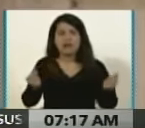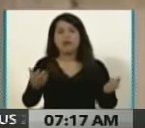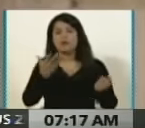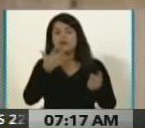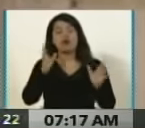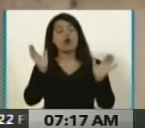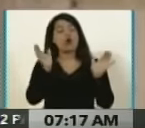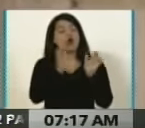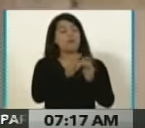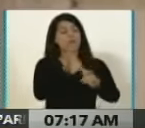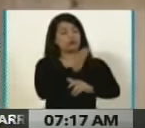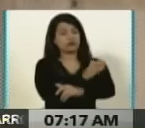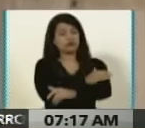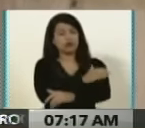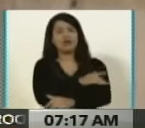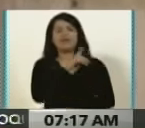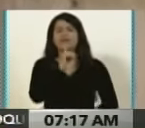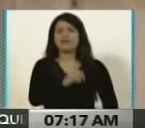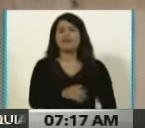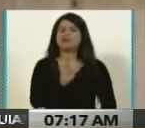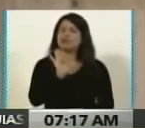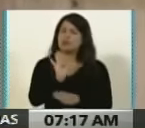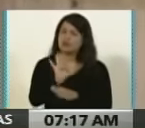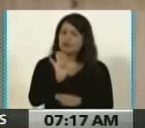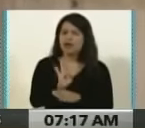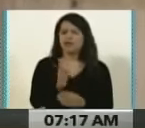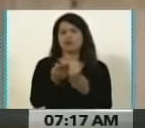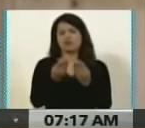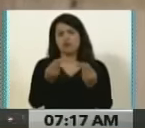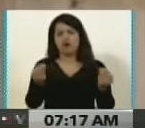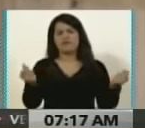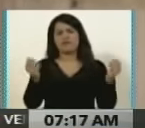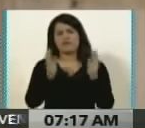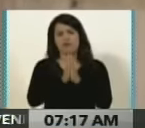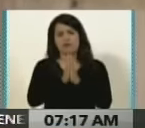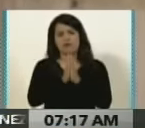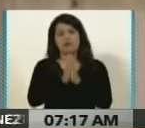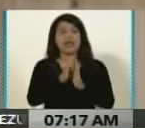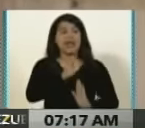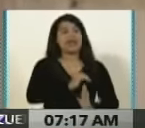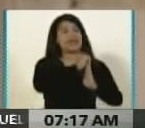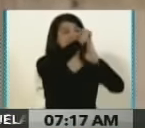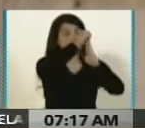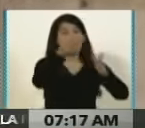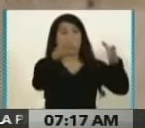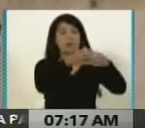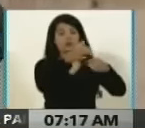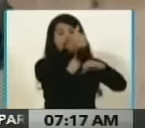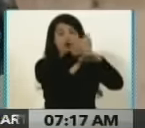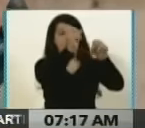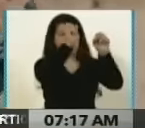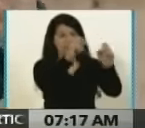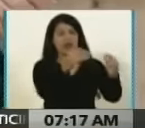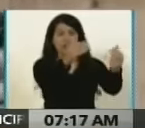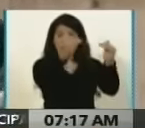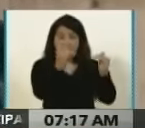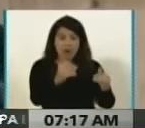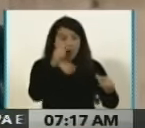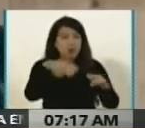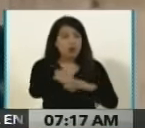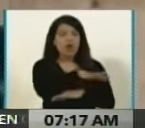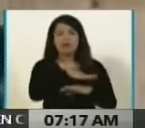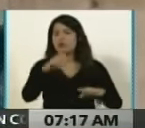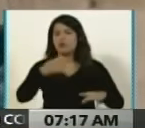oposición, tenemos que tener cuidado que una cosa es que nos dirijamos a los dirigentes de la oposición y otra cosa es que nos dirijamos al